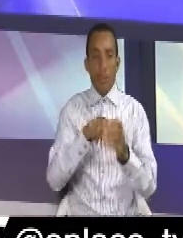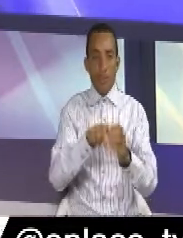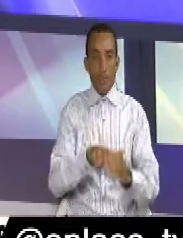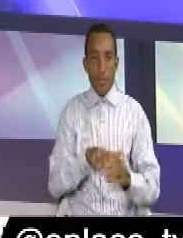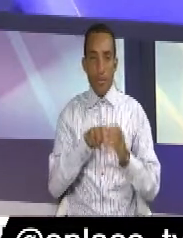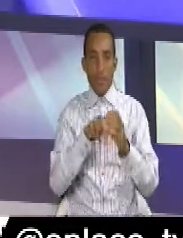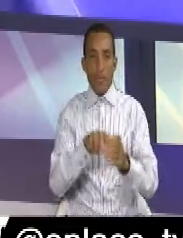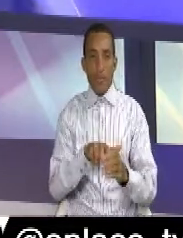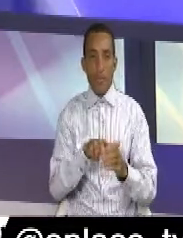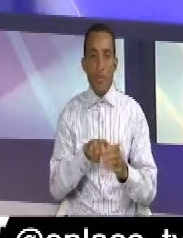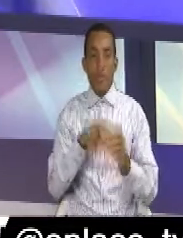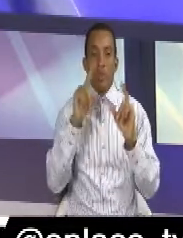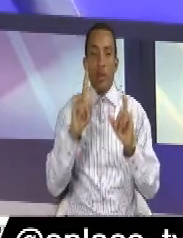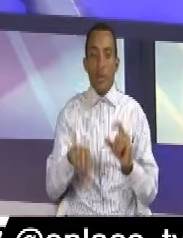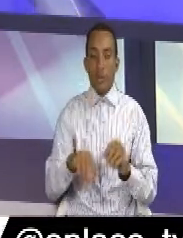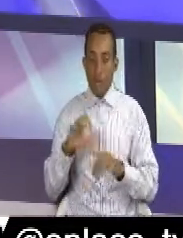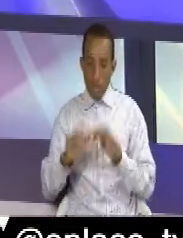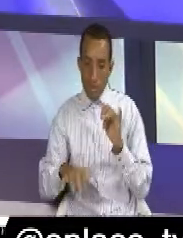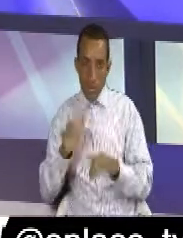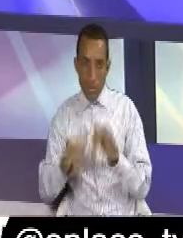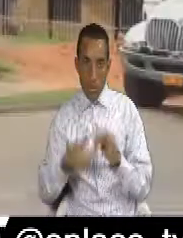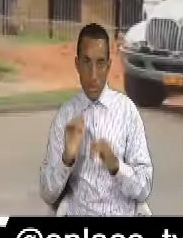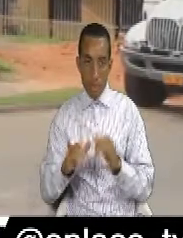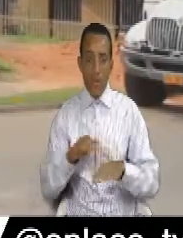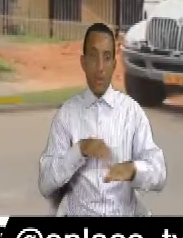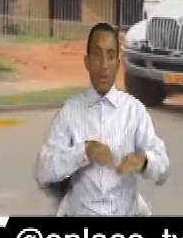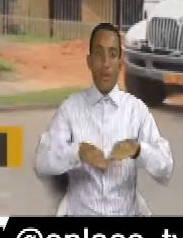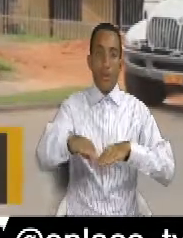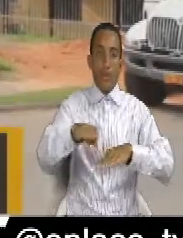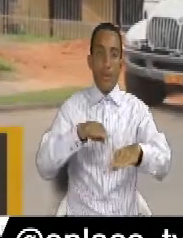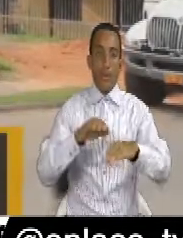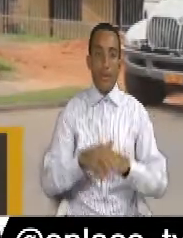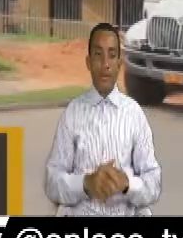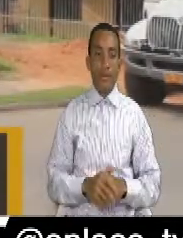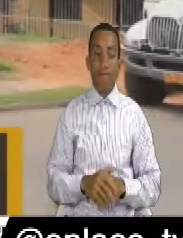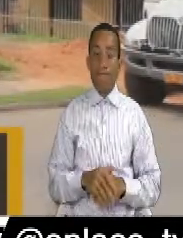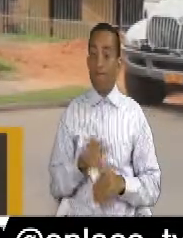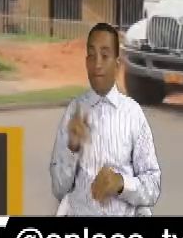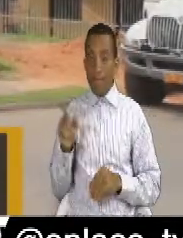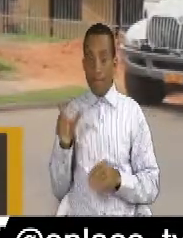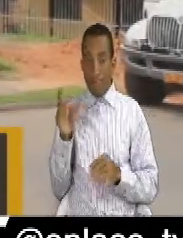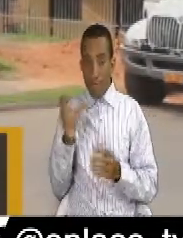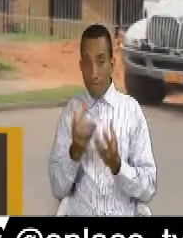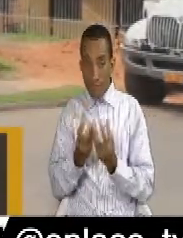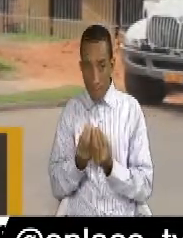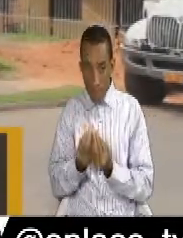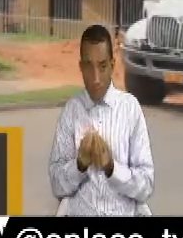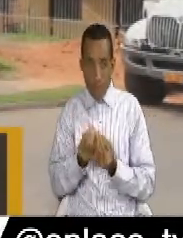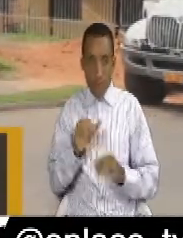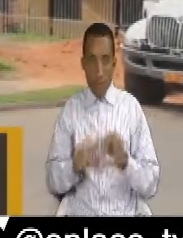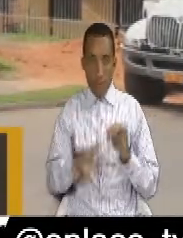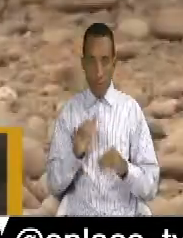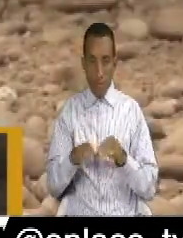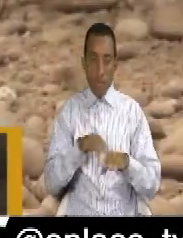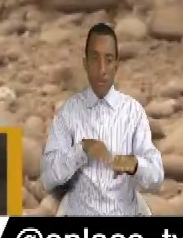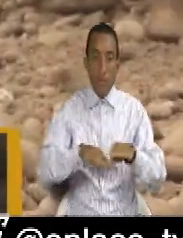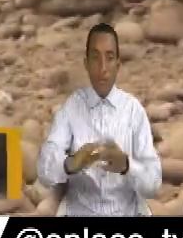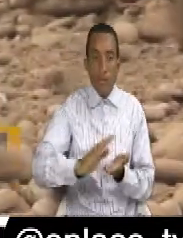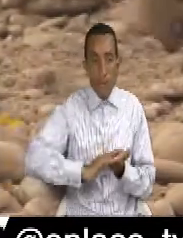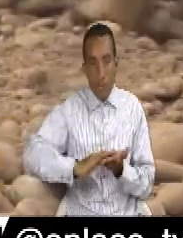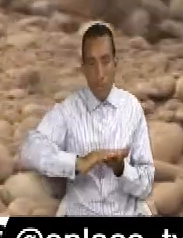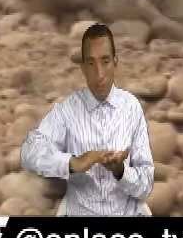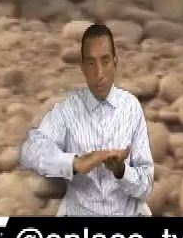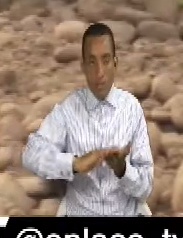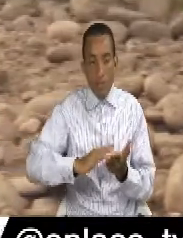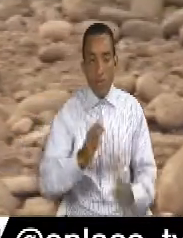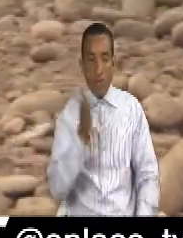la Secretaría de Infraestructura. Personal de la Secretaría de Infraestructura adelanta trabajos de reparación vial en la transversal 44 del